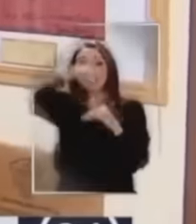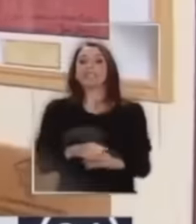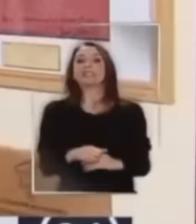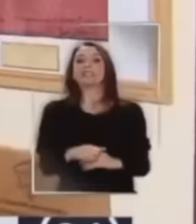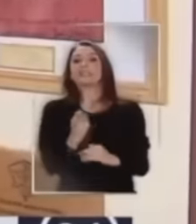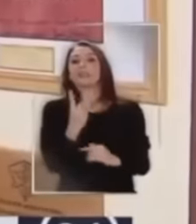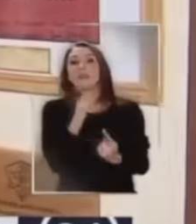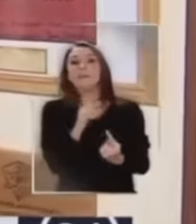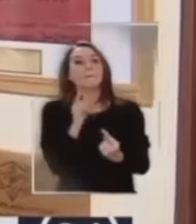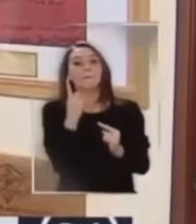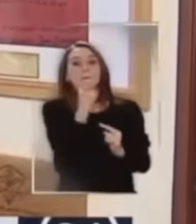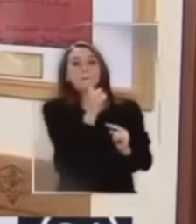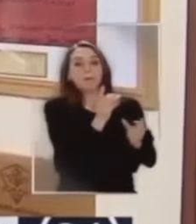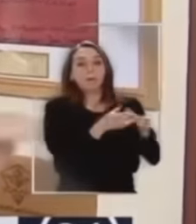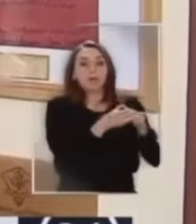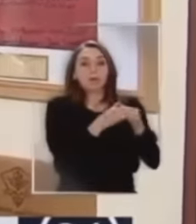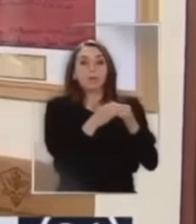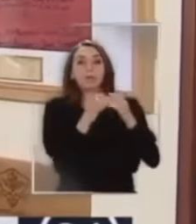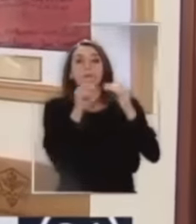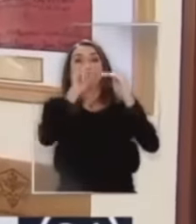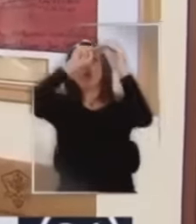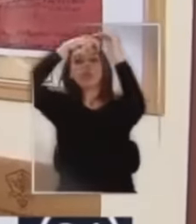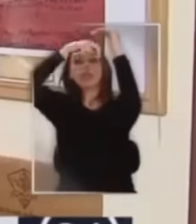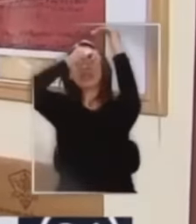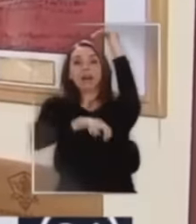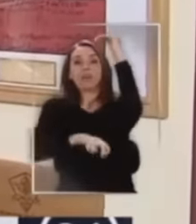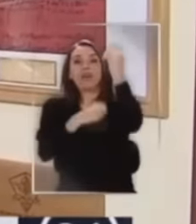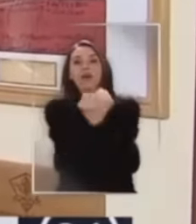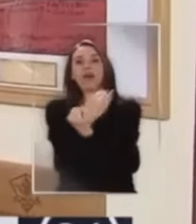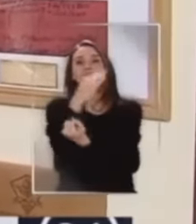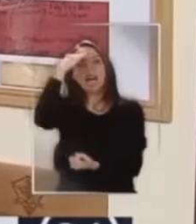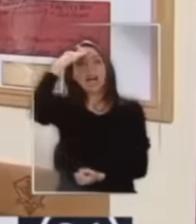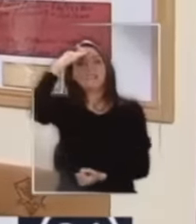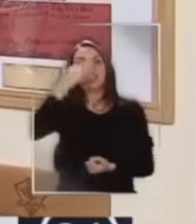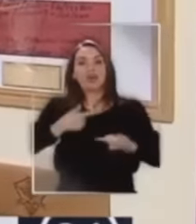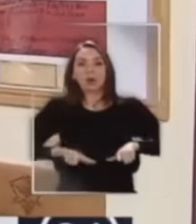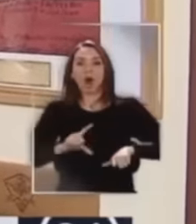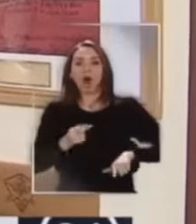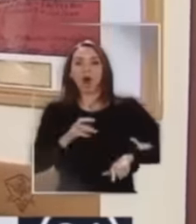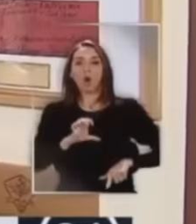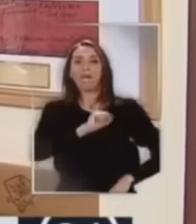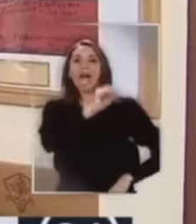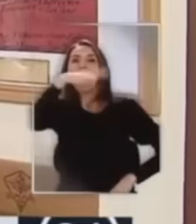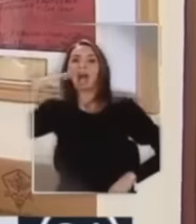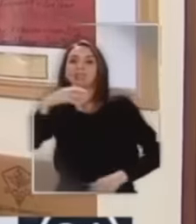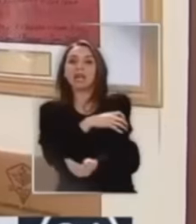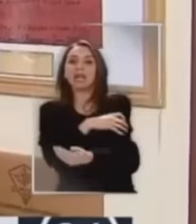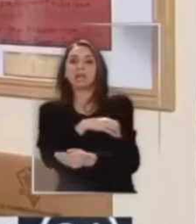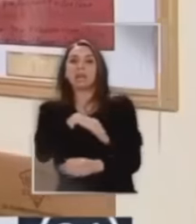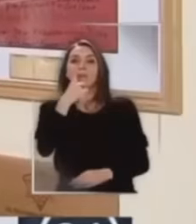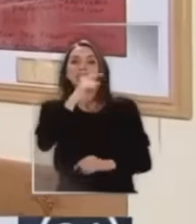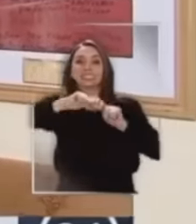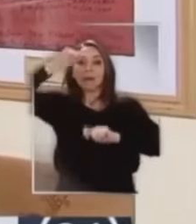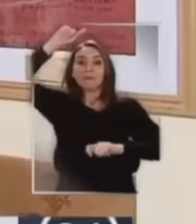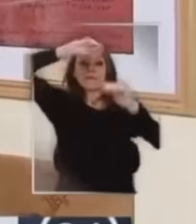Uno de los primeros equipos de rescate que bajaron fueron los carabineros del golpe de Atacama. Ahí va, ¿vieron? Cuando bajaron ese pique de más de 100